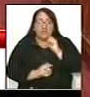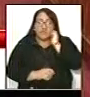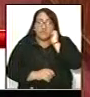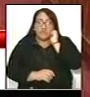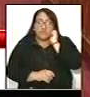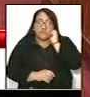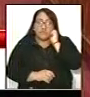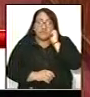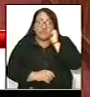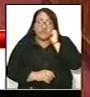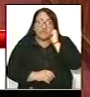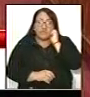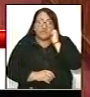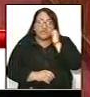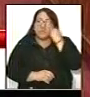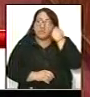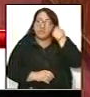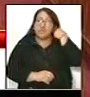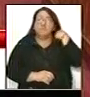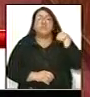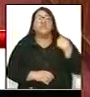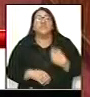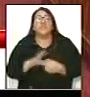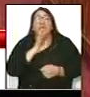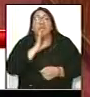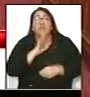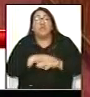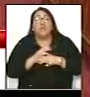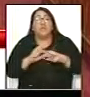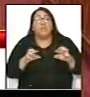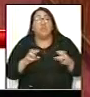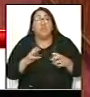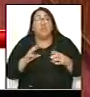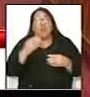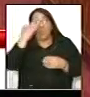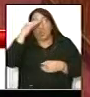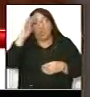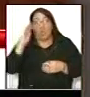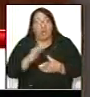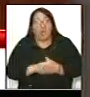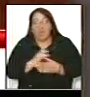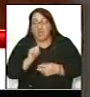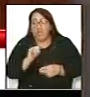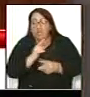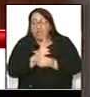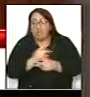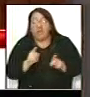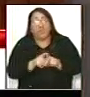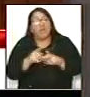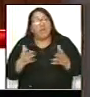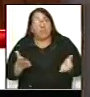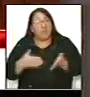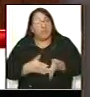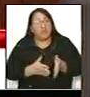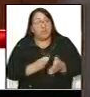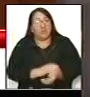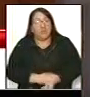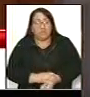Gracias, presidenta. Se ha hablado del pueblo de Cuba, el territorio libre de América, y Venezuela también va por ese